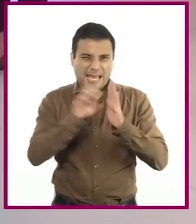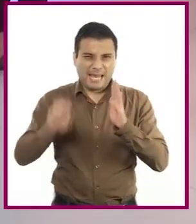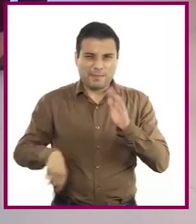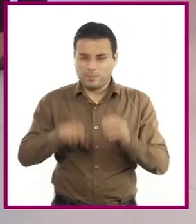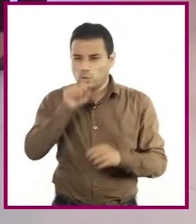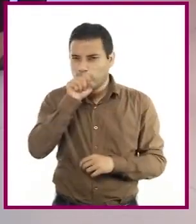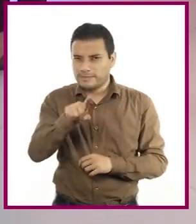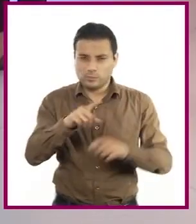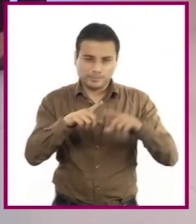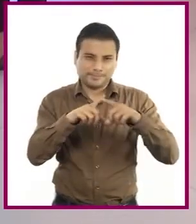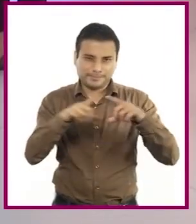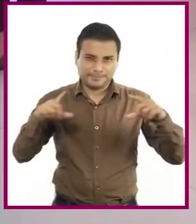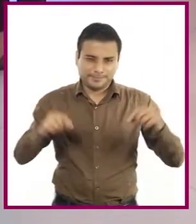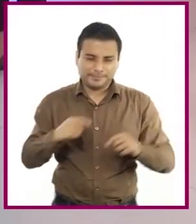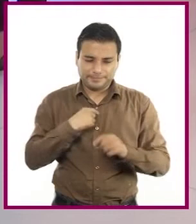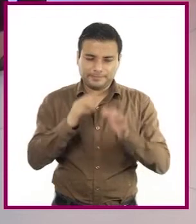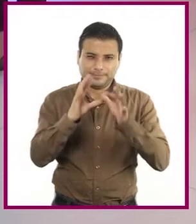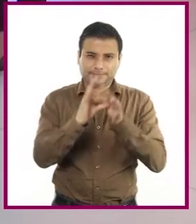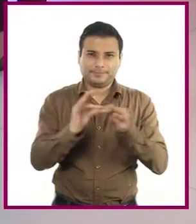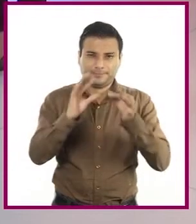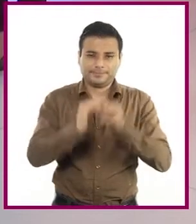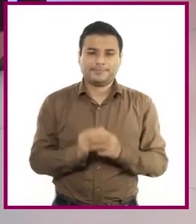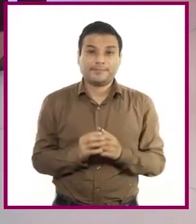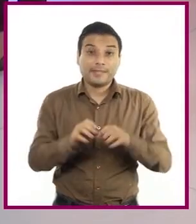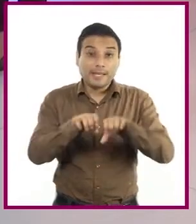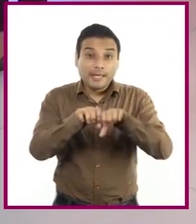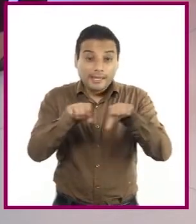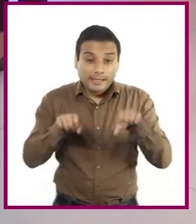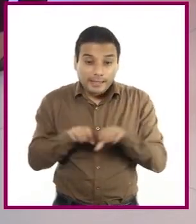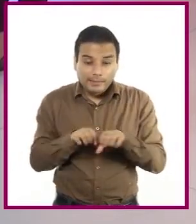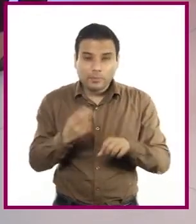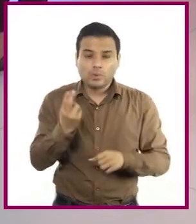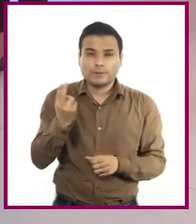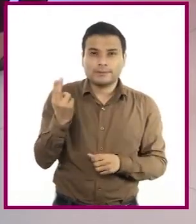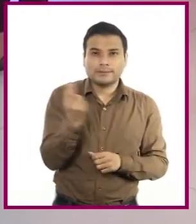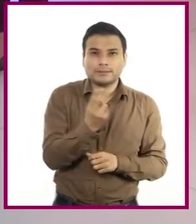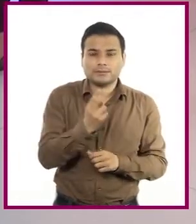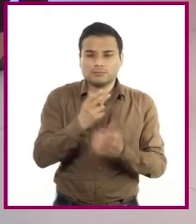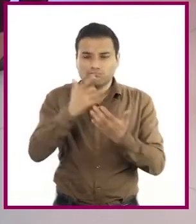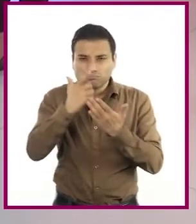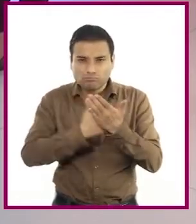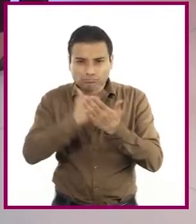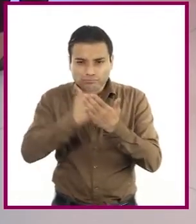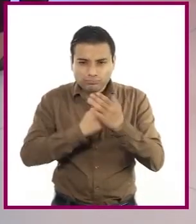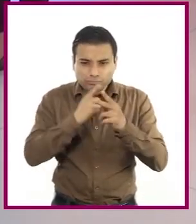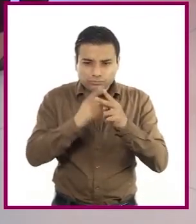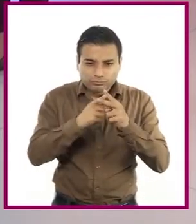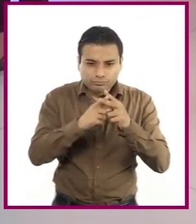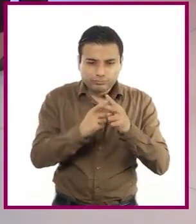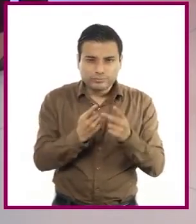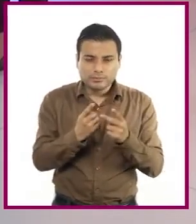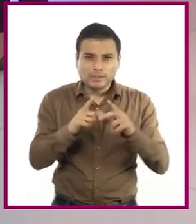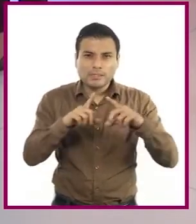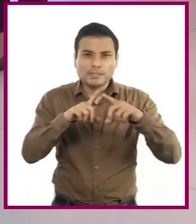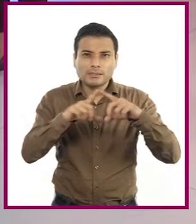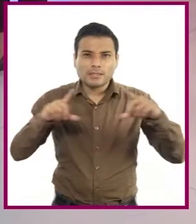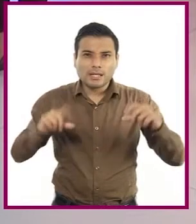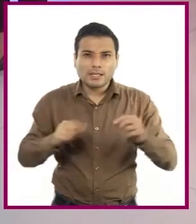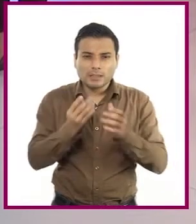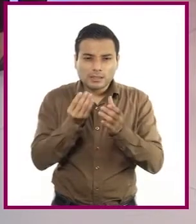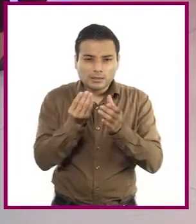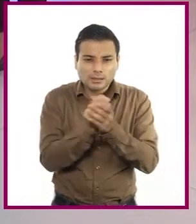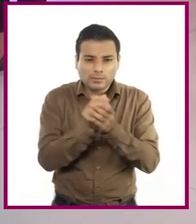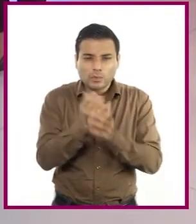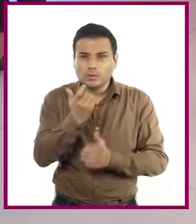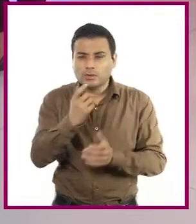ilustrar esta situación. En el equipo necesitaban calcular el costo total de cada tipo de tarjeta, considerando